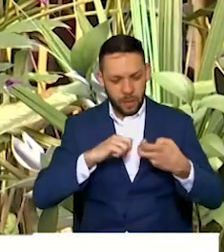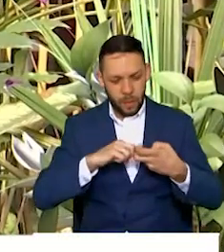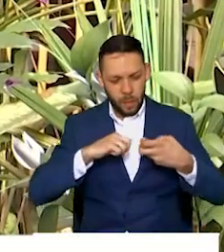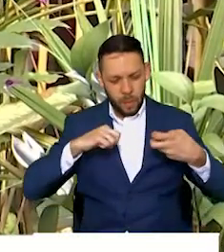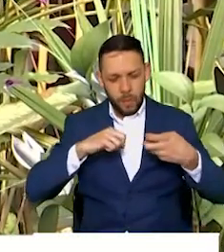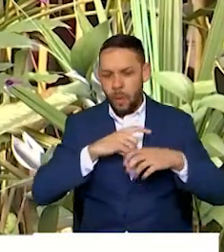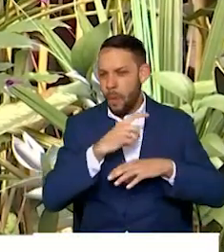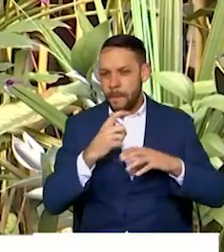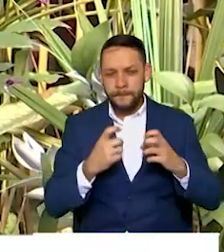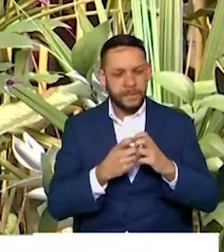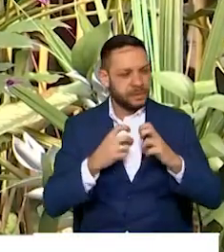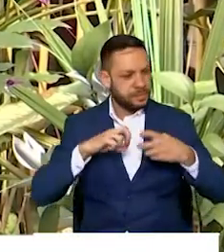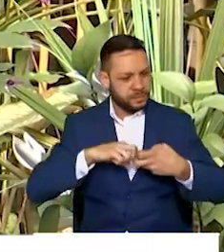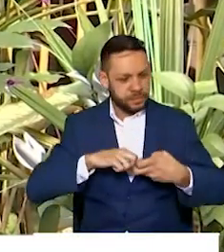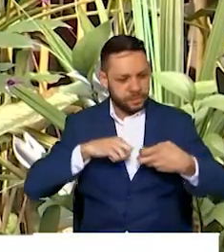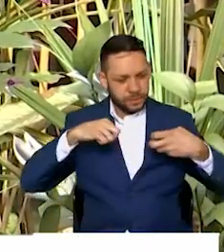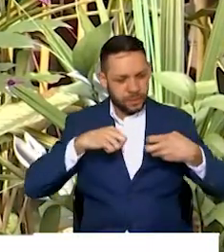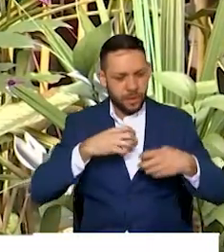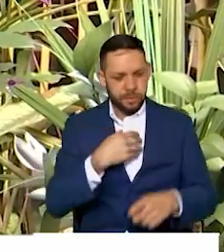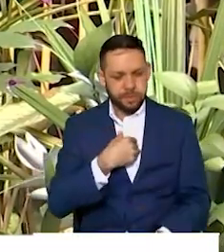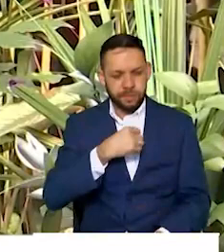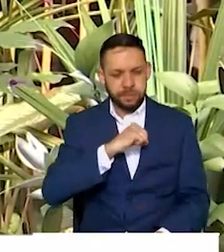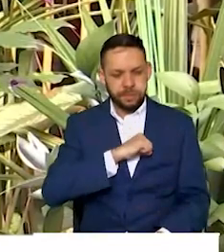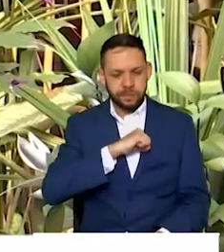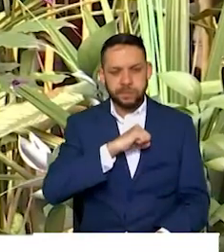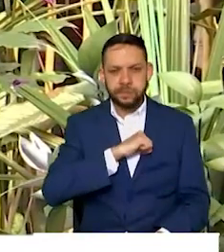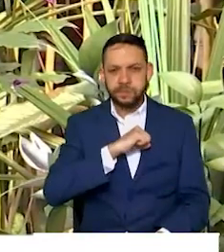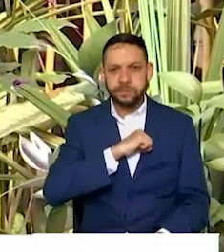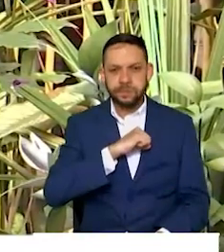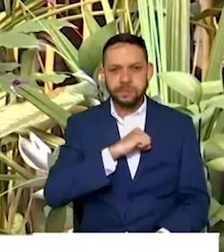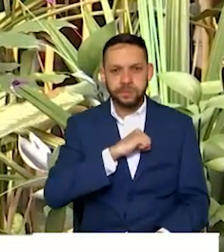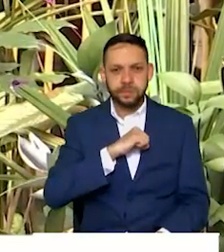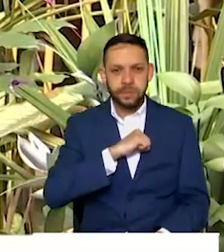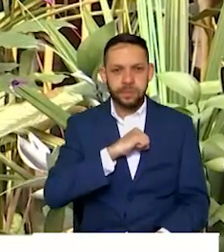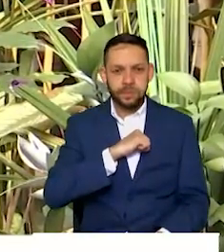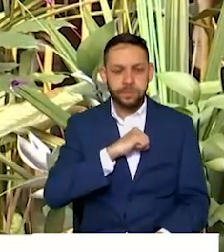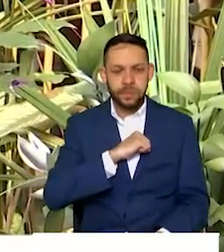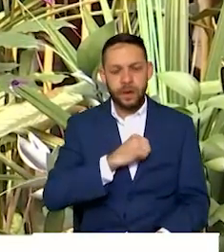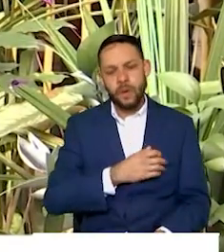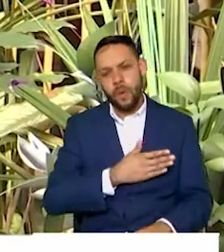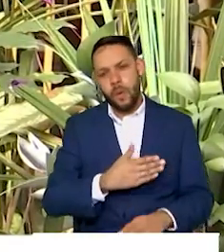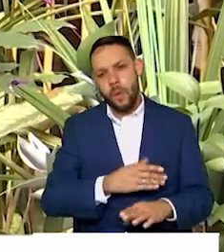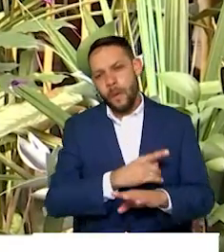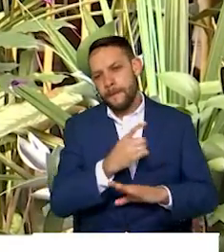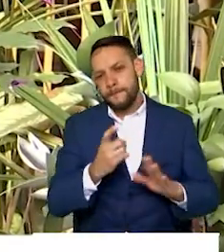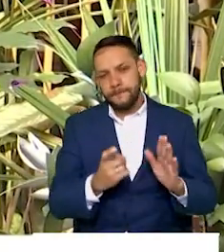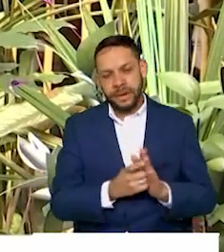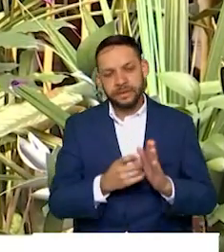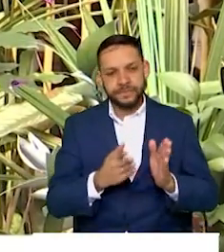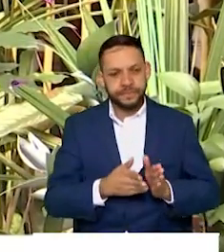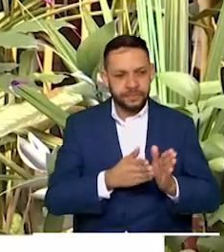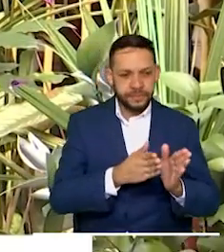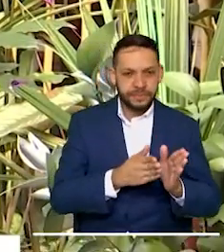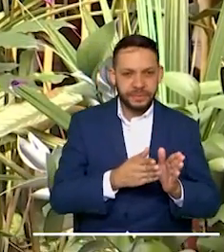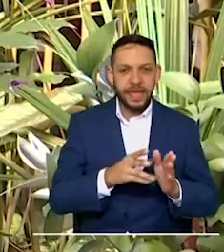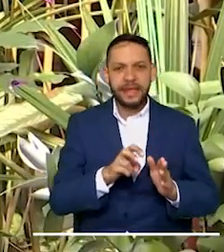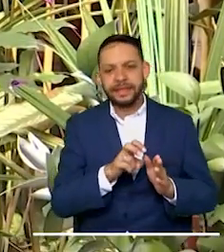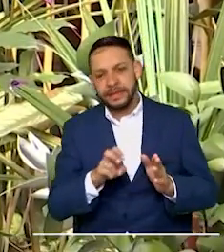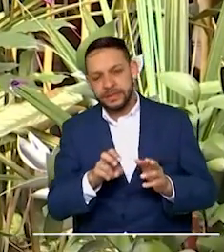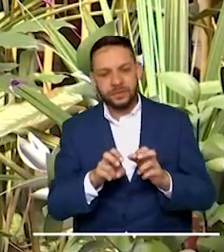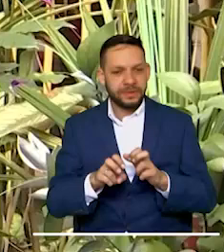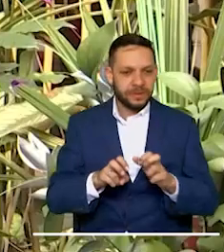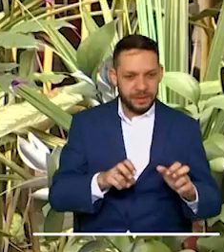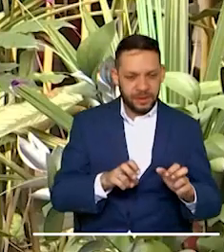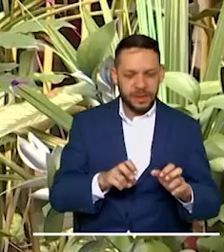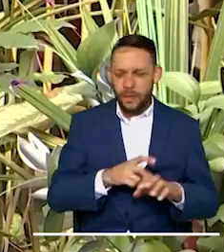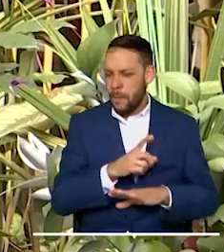los ventrículos, y cómo están las fases de llenado y las fases de eyección de cada una de esas cámaras. Siempre les digo a los